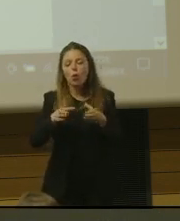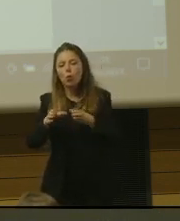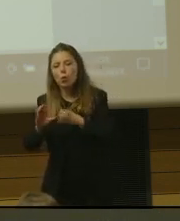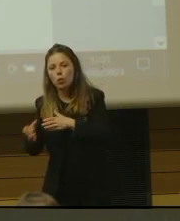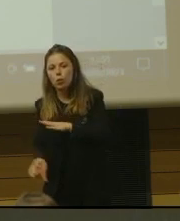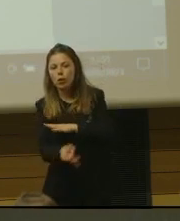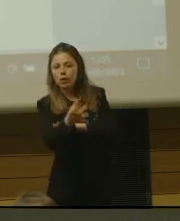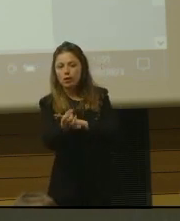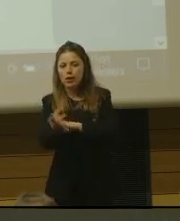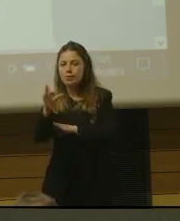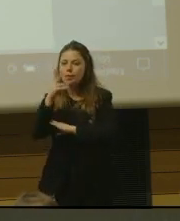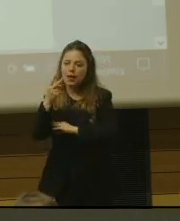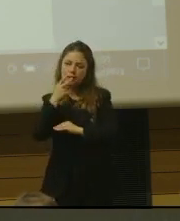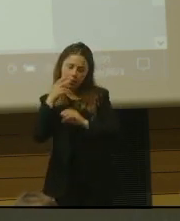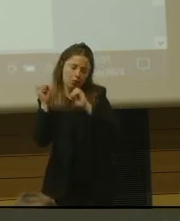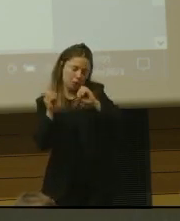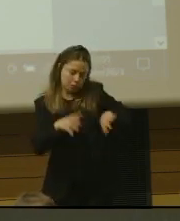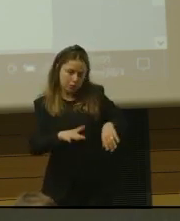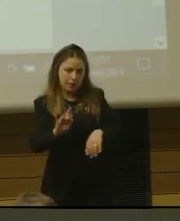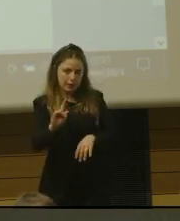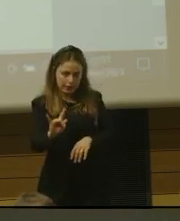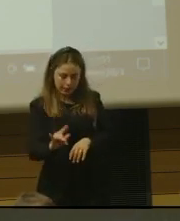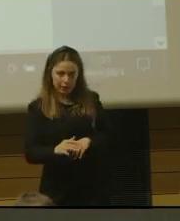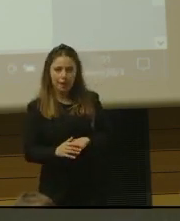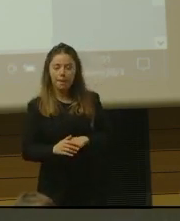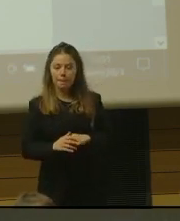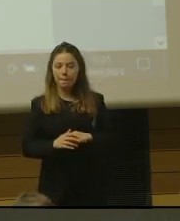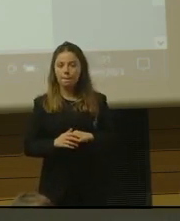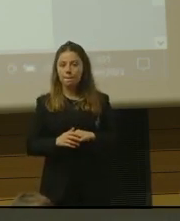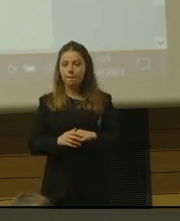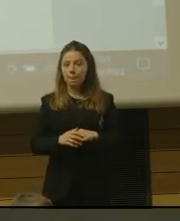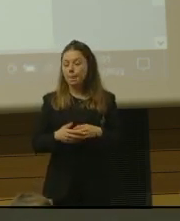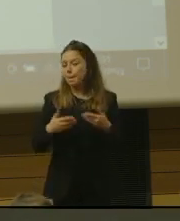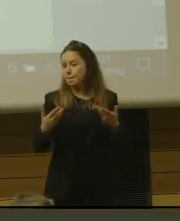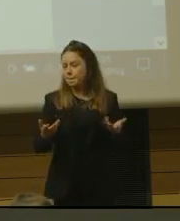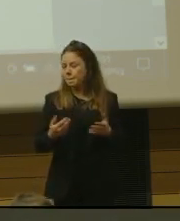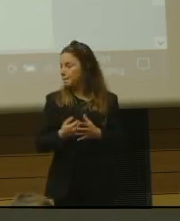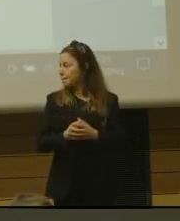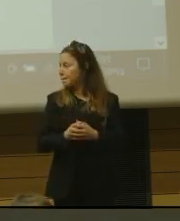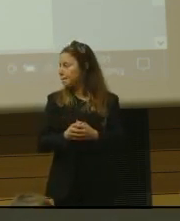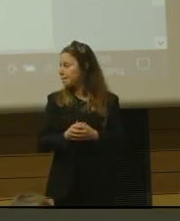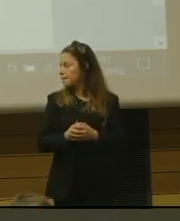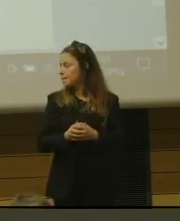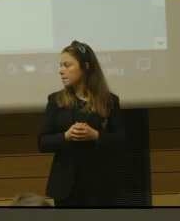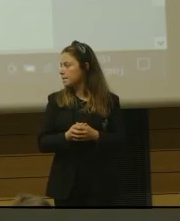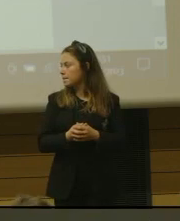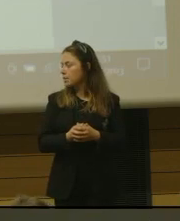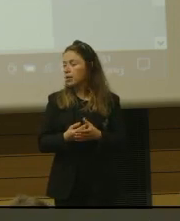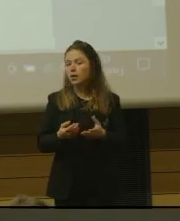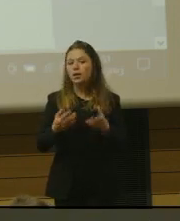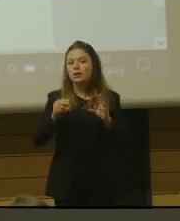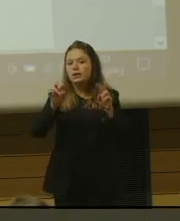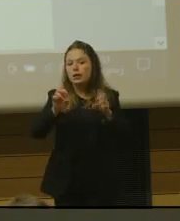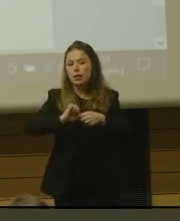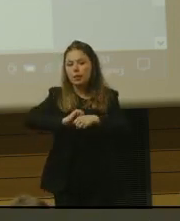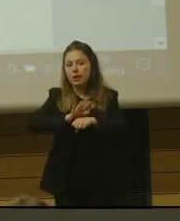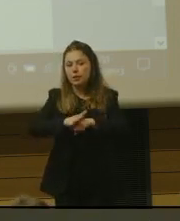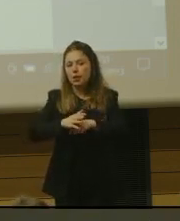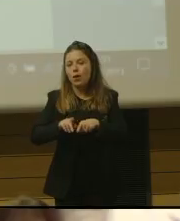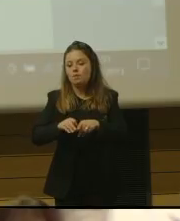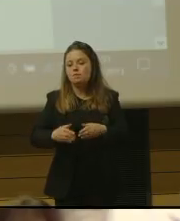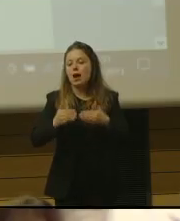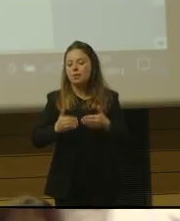de deshabituación. Exactamente. Y bueno, pues, con todo esto de la pandemia no pudimos llegar a